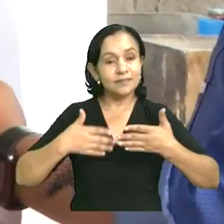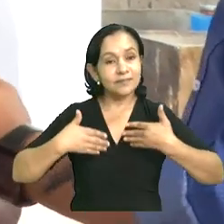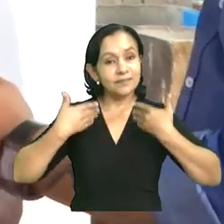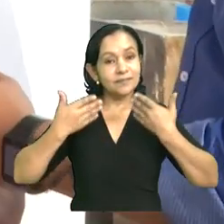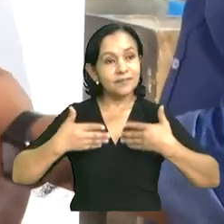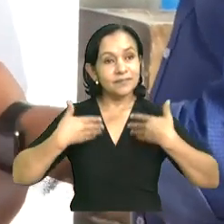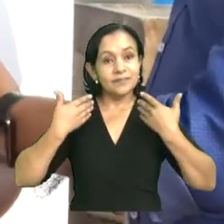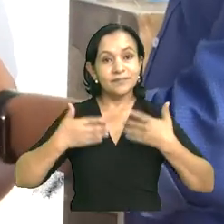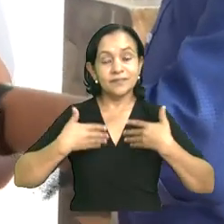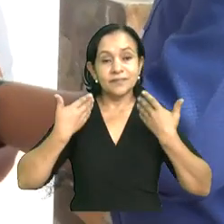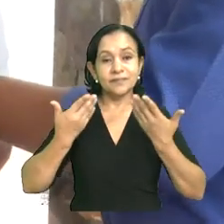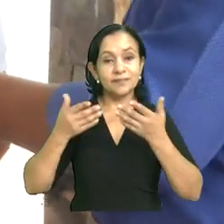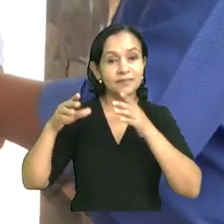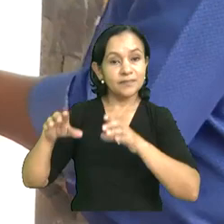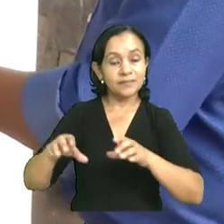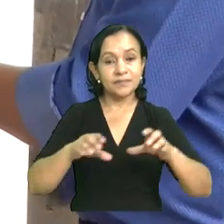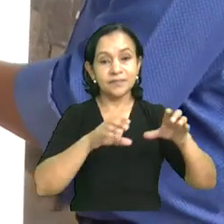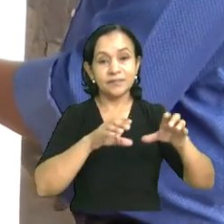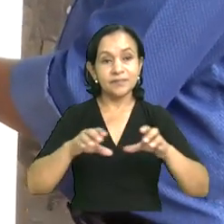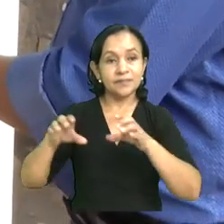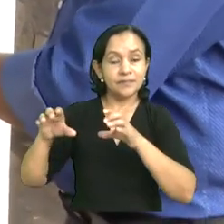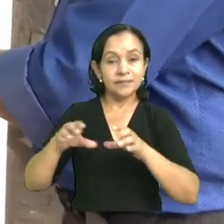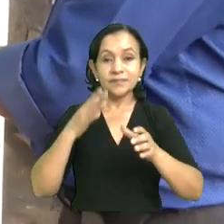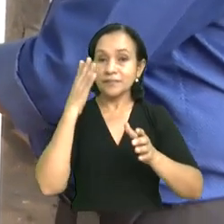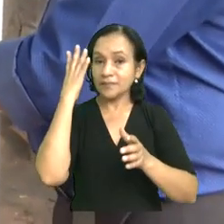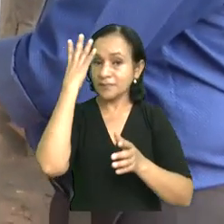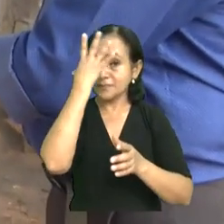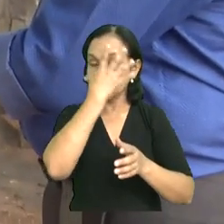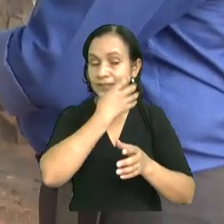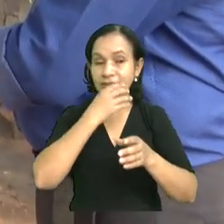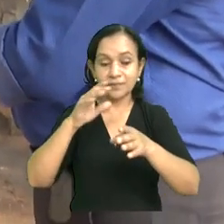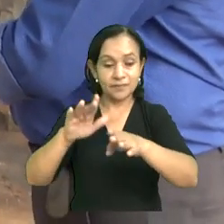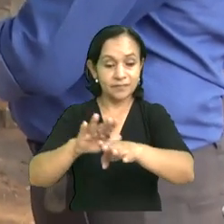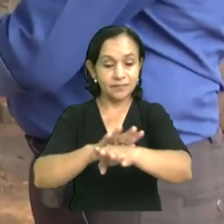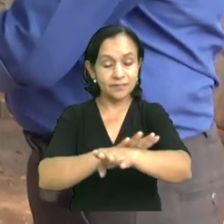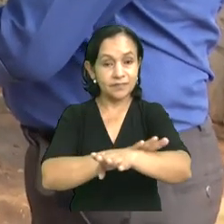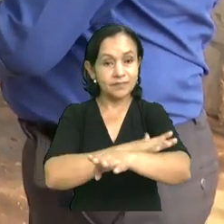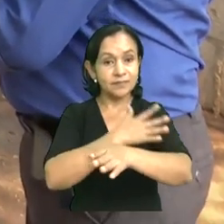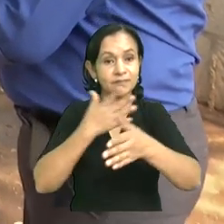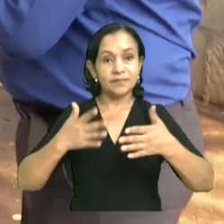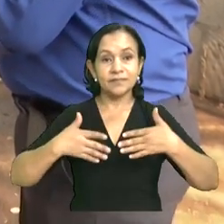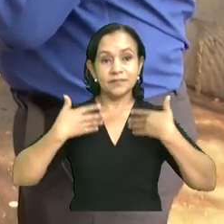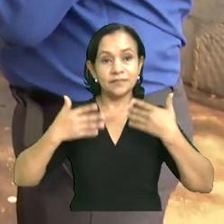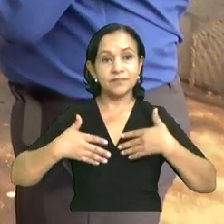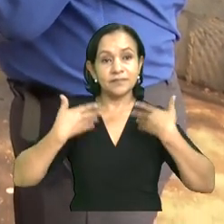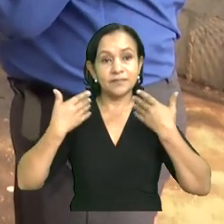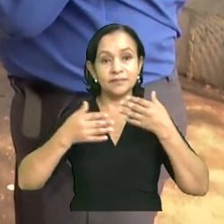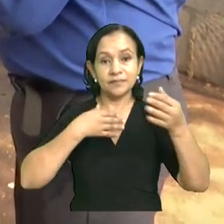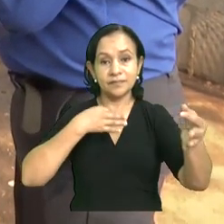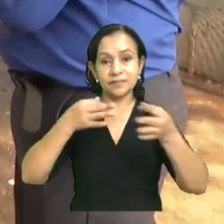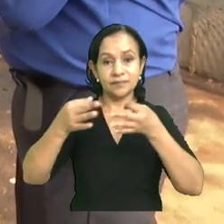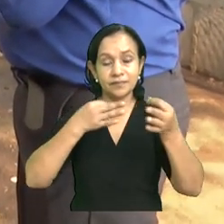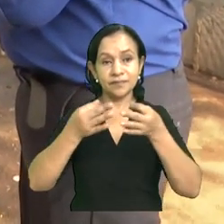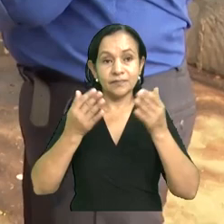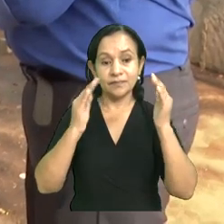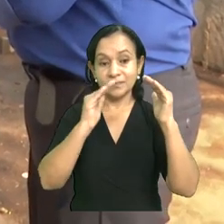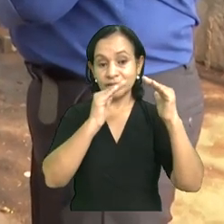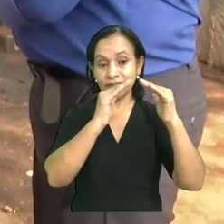a hacer toda esta actividad, ¿verdad?, tan maravillosa. Nos sentimos gozosos porque es un regalo grande. Ya nuestra